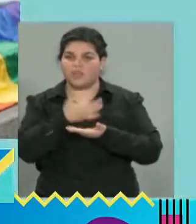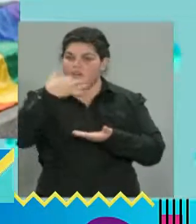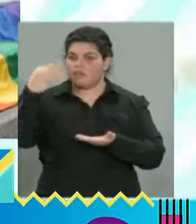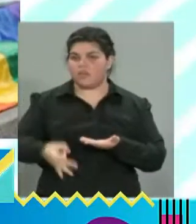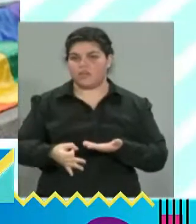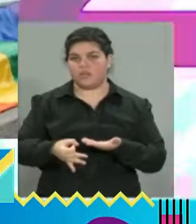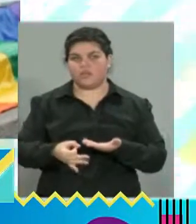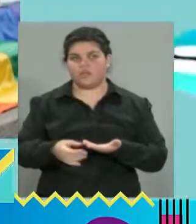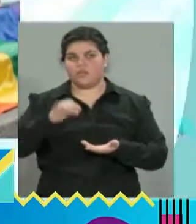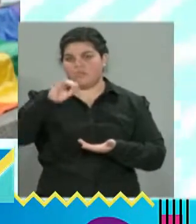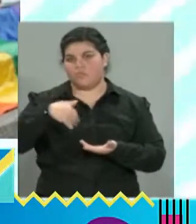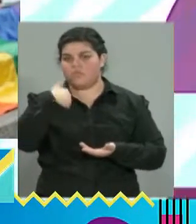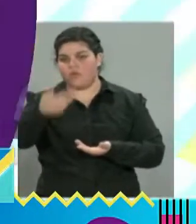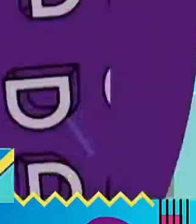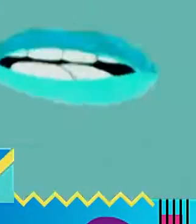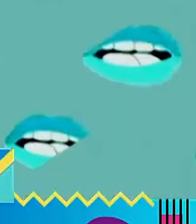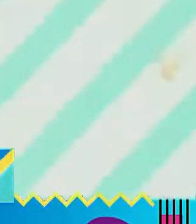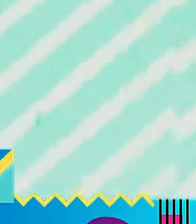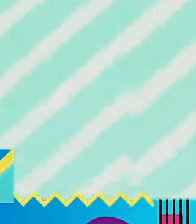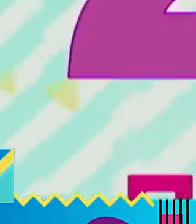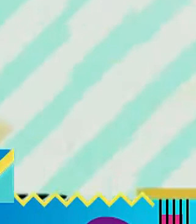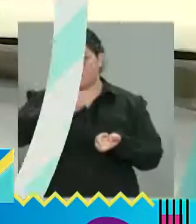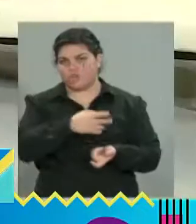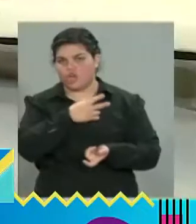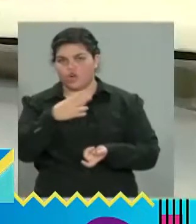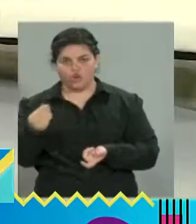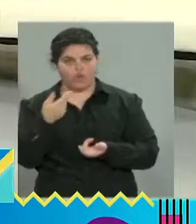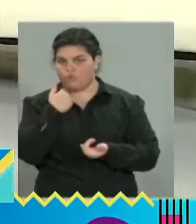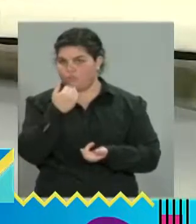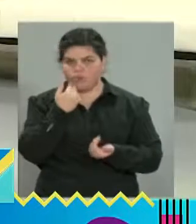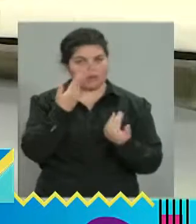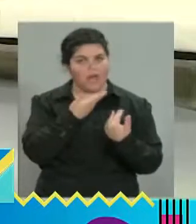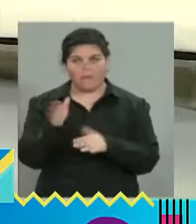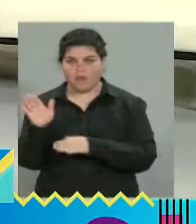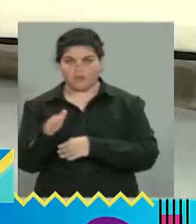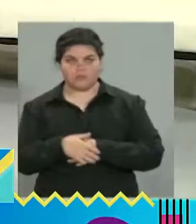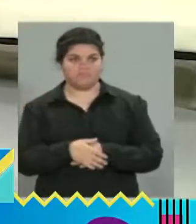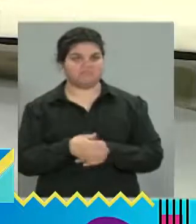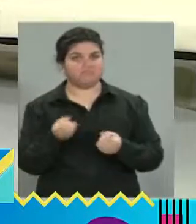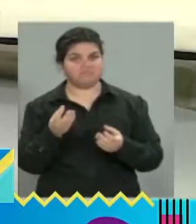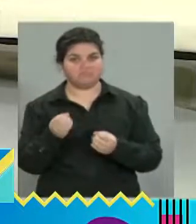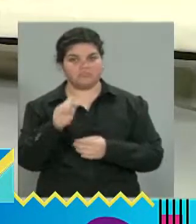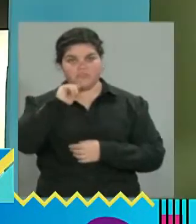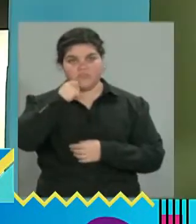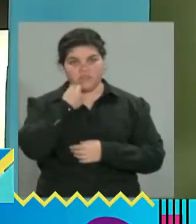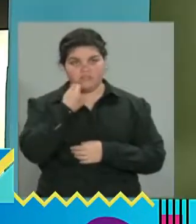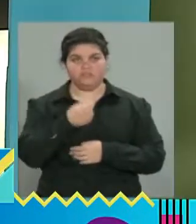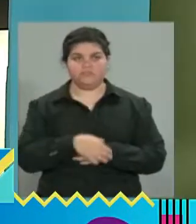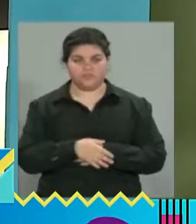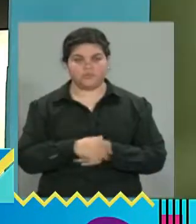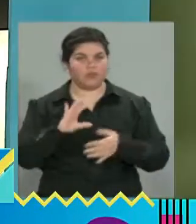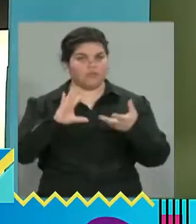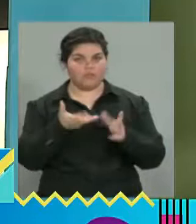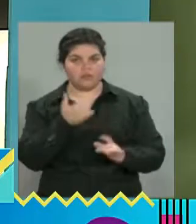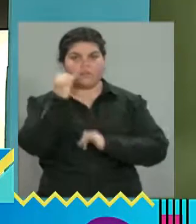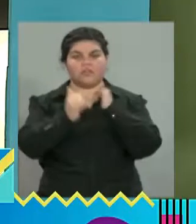allá de si la persona se casa o no se casa. Bien, bueno, es una buena manera de verlo, ¿no? De empezar a descubrir que